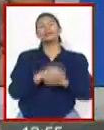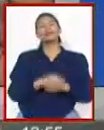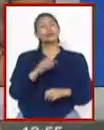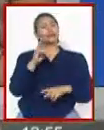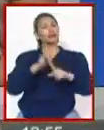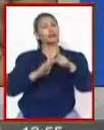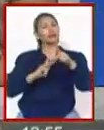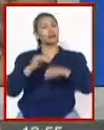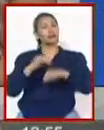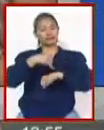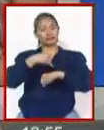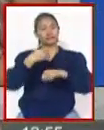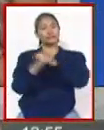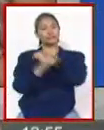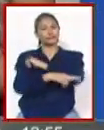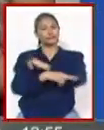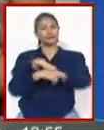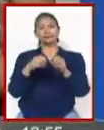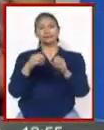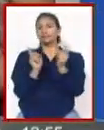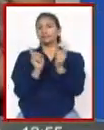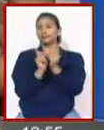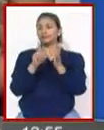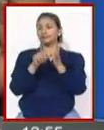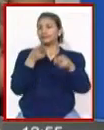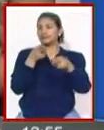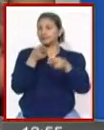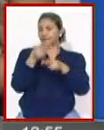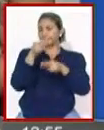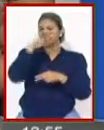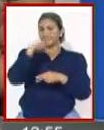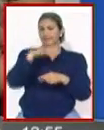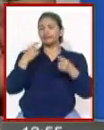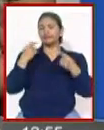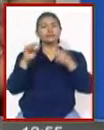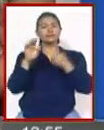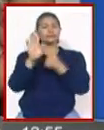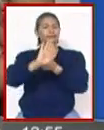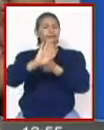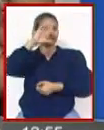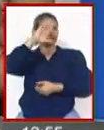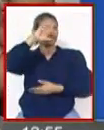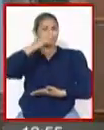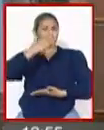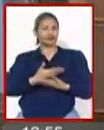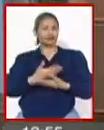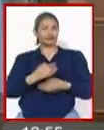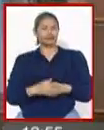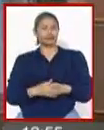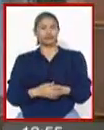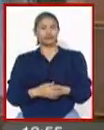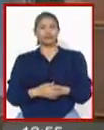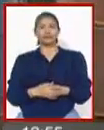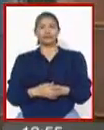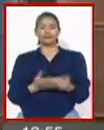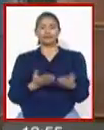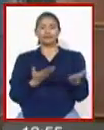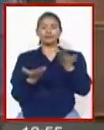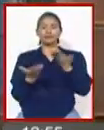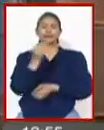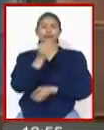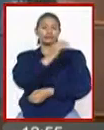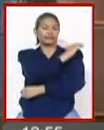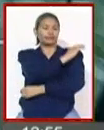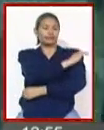Delincuentes atracaron a un joven y luego apuñalaron a un hombre que pretendía defender a su hijo. Hasta la clínica Buena